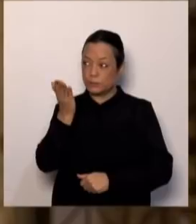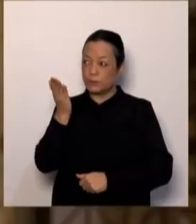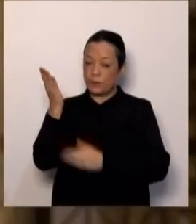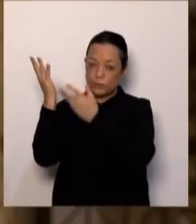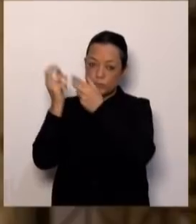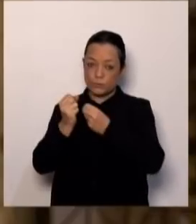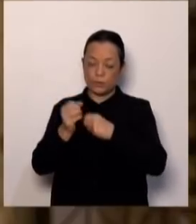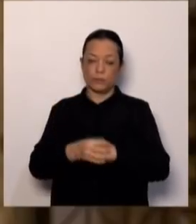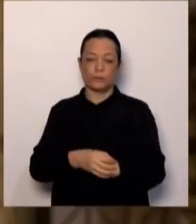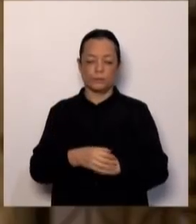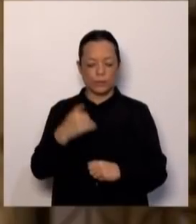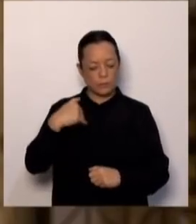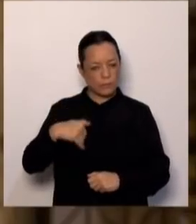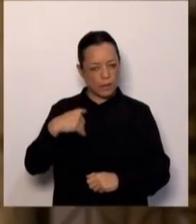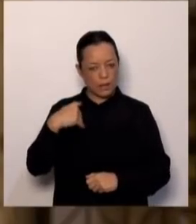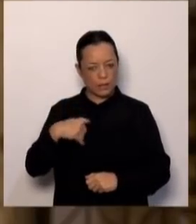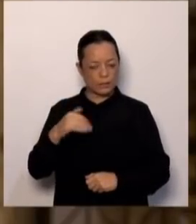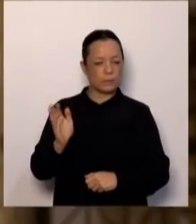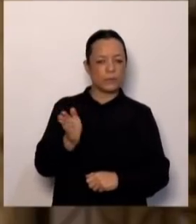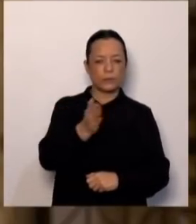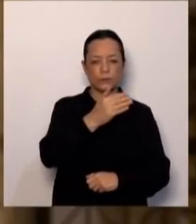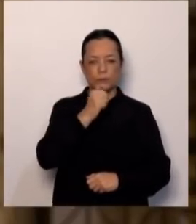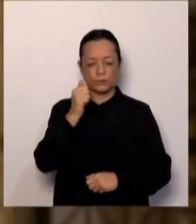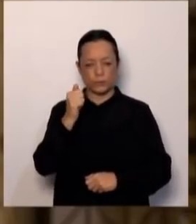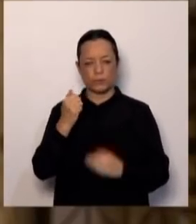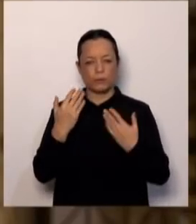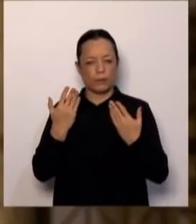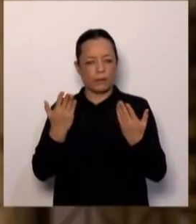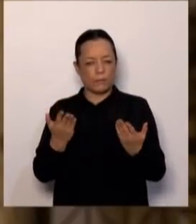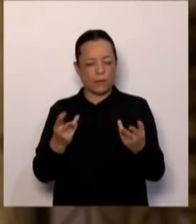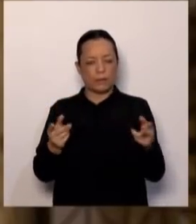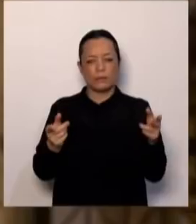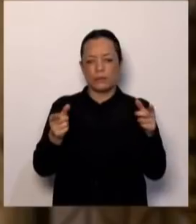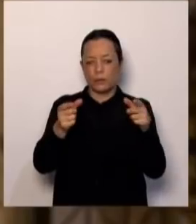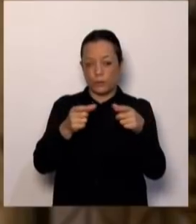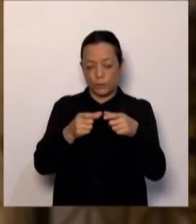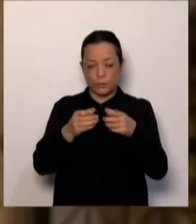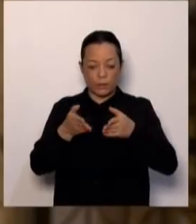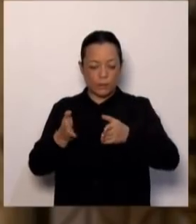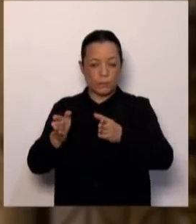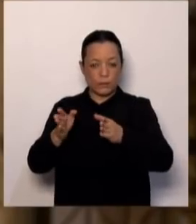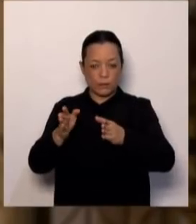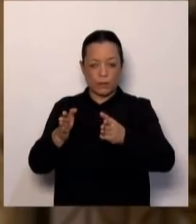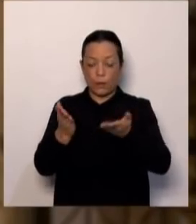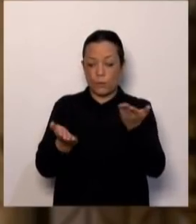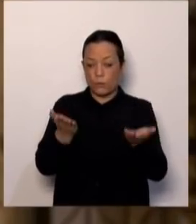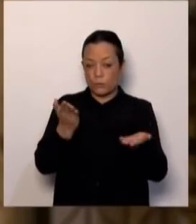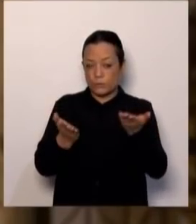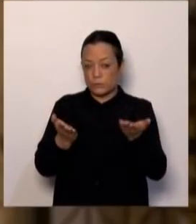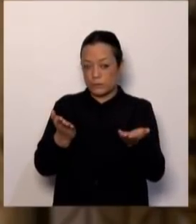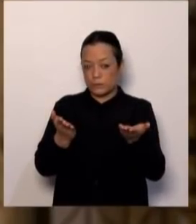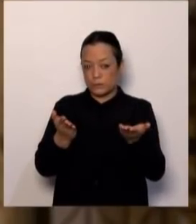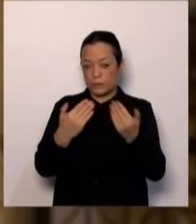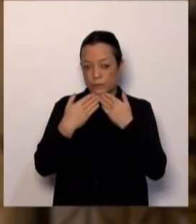Por nuestra patria, para que todos seamos capaces de encontrar el camino en la verdad y la justicia, por las sendas